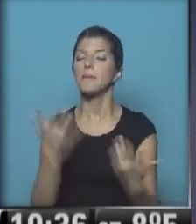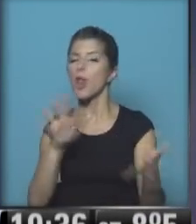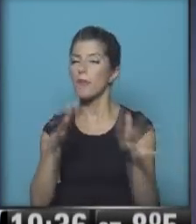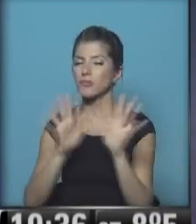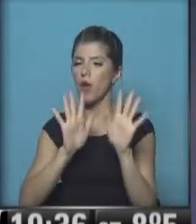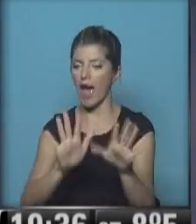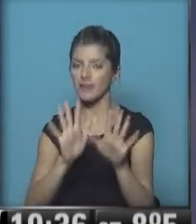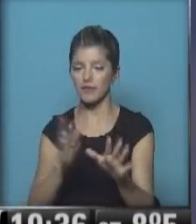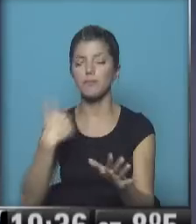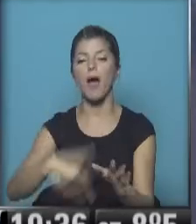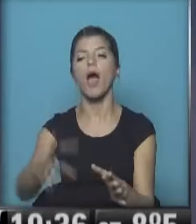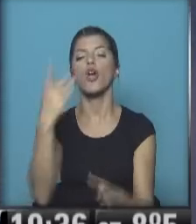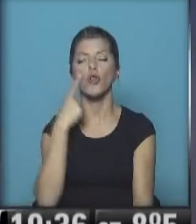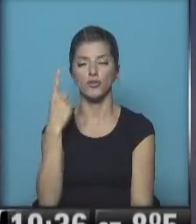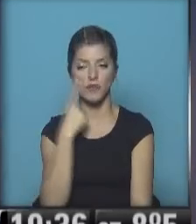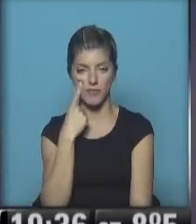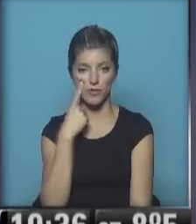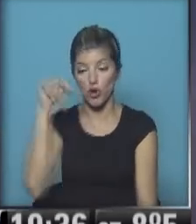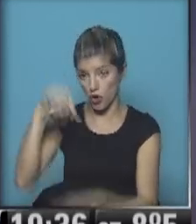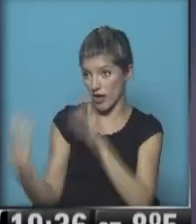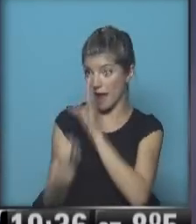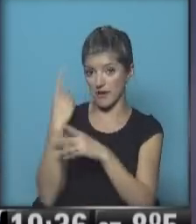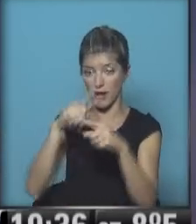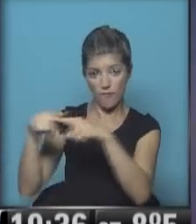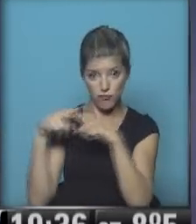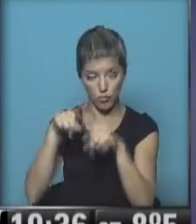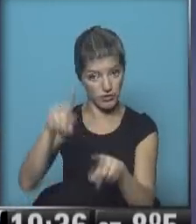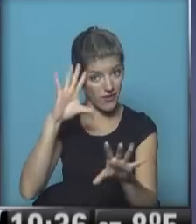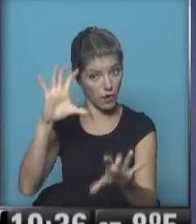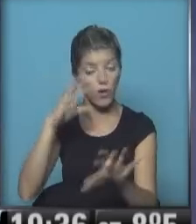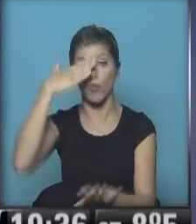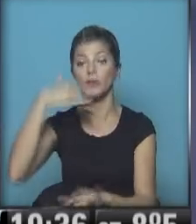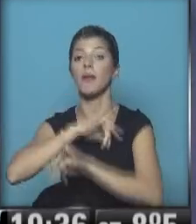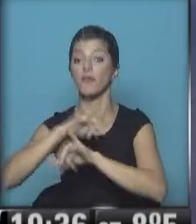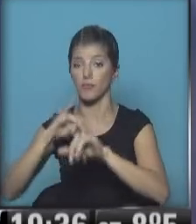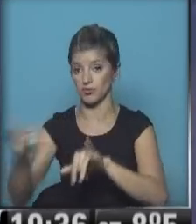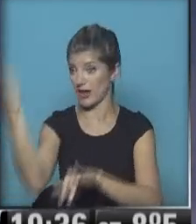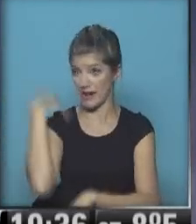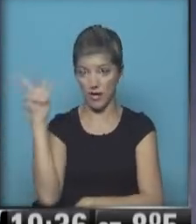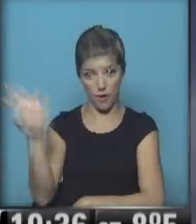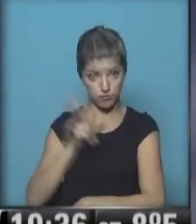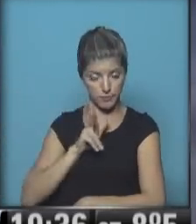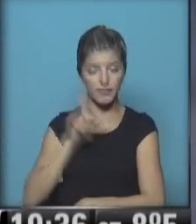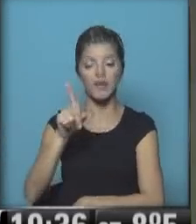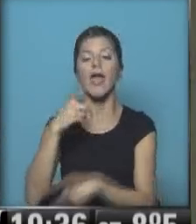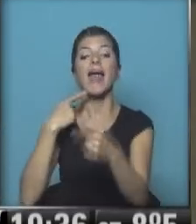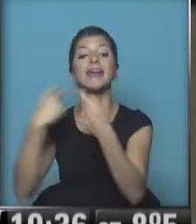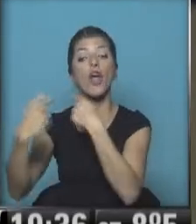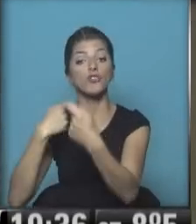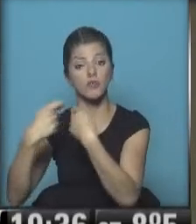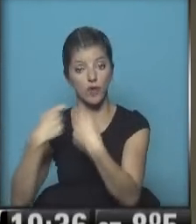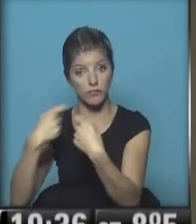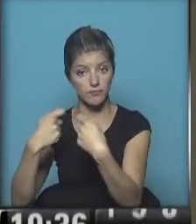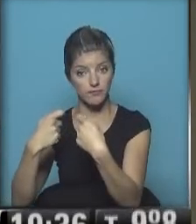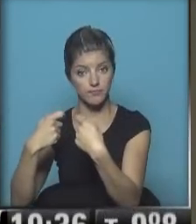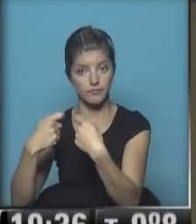vamos repasando lo que se está discutiendo desde la mañana. Tengan en cuenta este último dato que nos acaba de llegar. Hay una negociación que